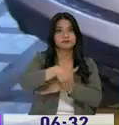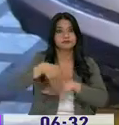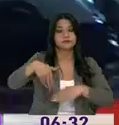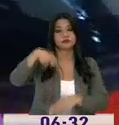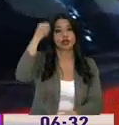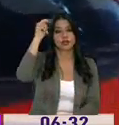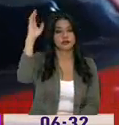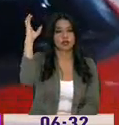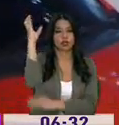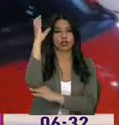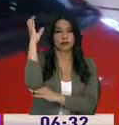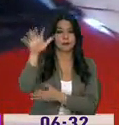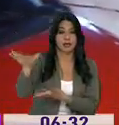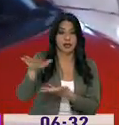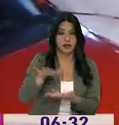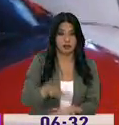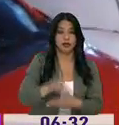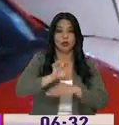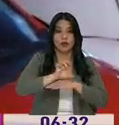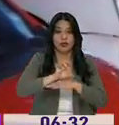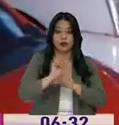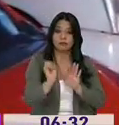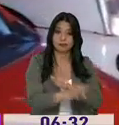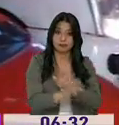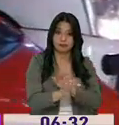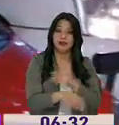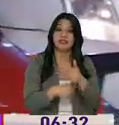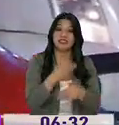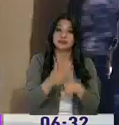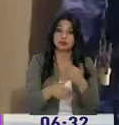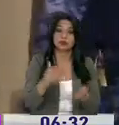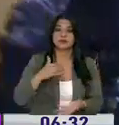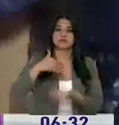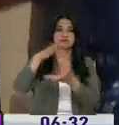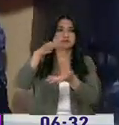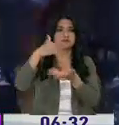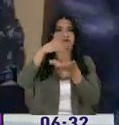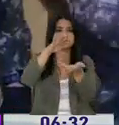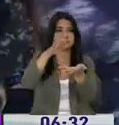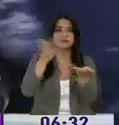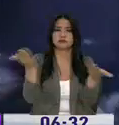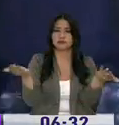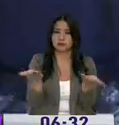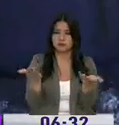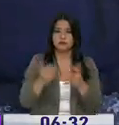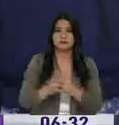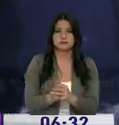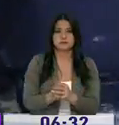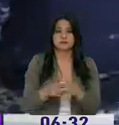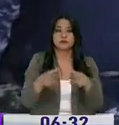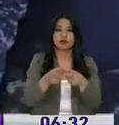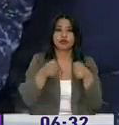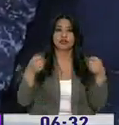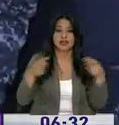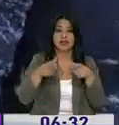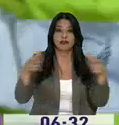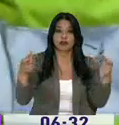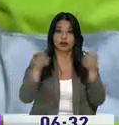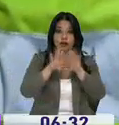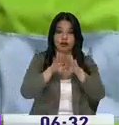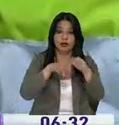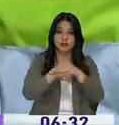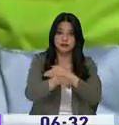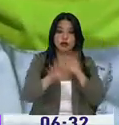país y que posterior es transportada o enviada mediante contenedores a través de los